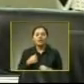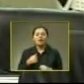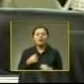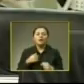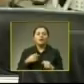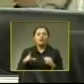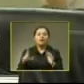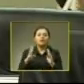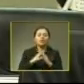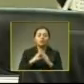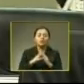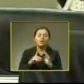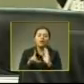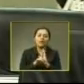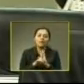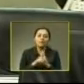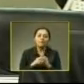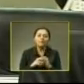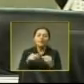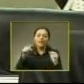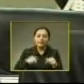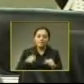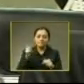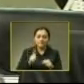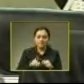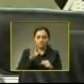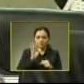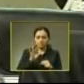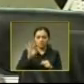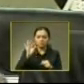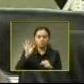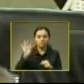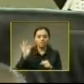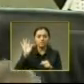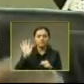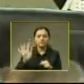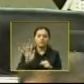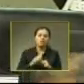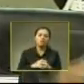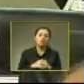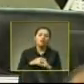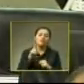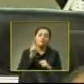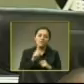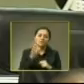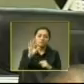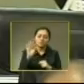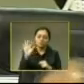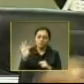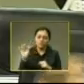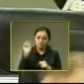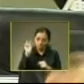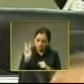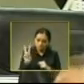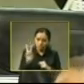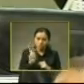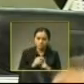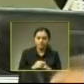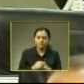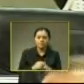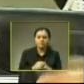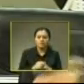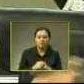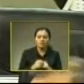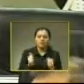ley. En 1995, en 1992, y no conforme